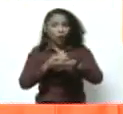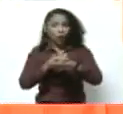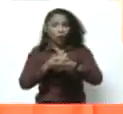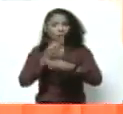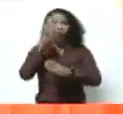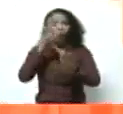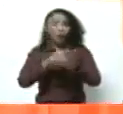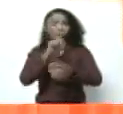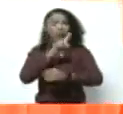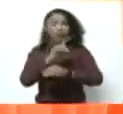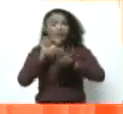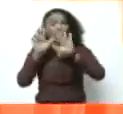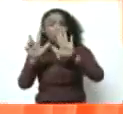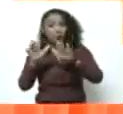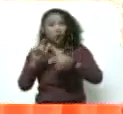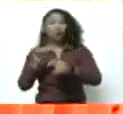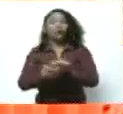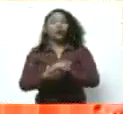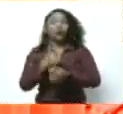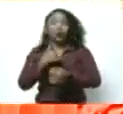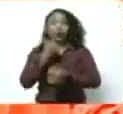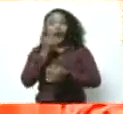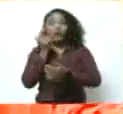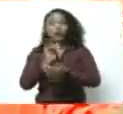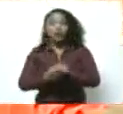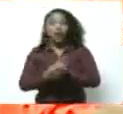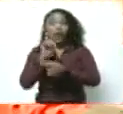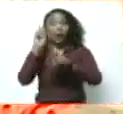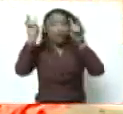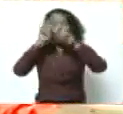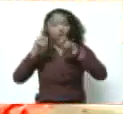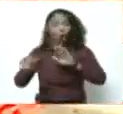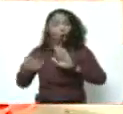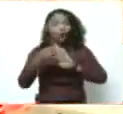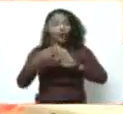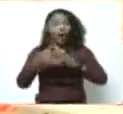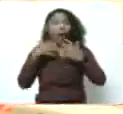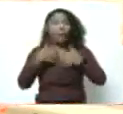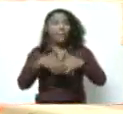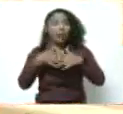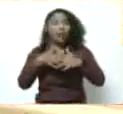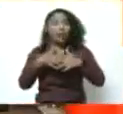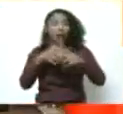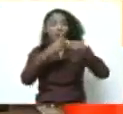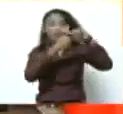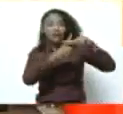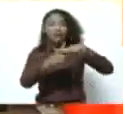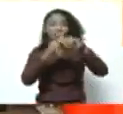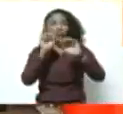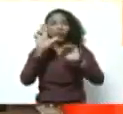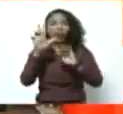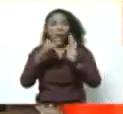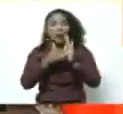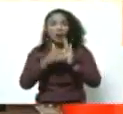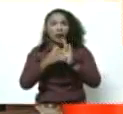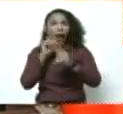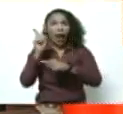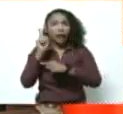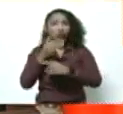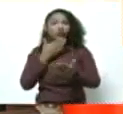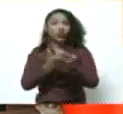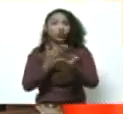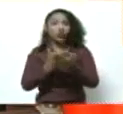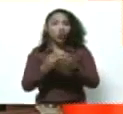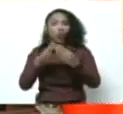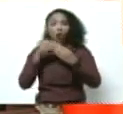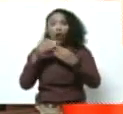2018, el Ministerio Público inició una investigación contra la empresa Franco 3000, la cual solicitó